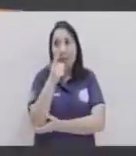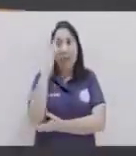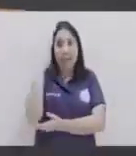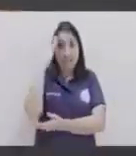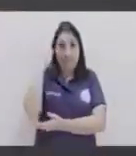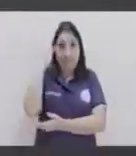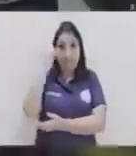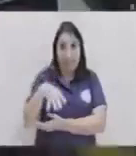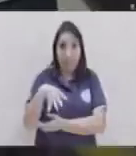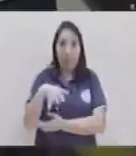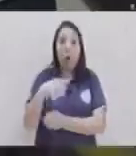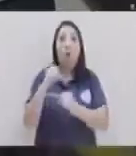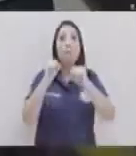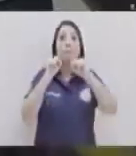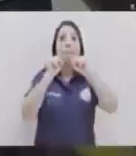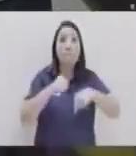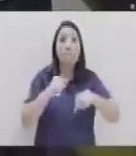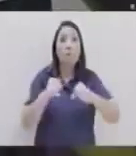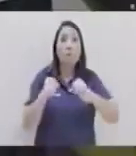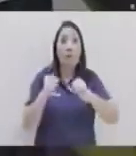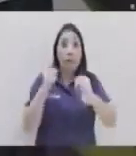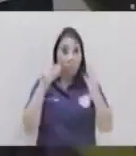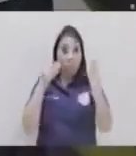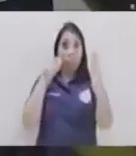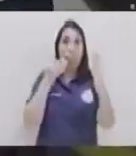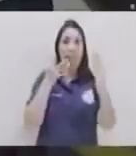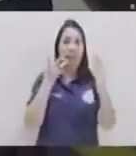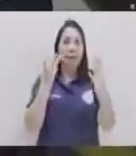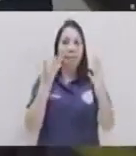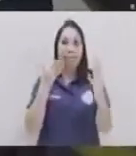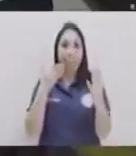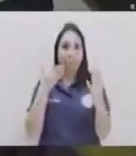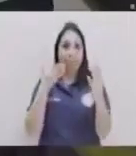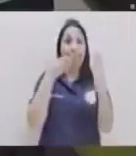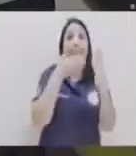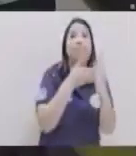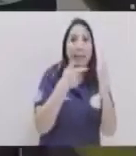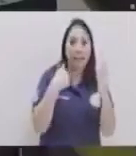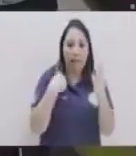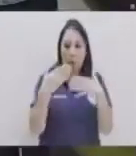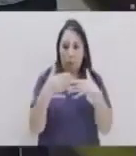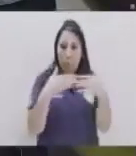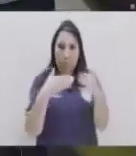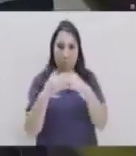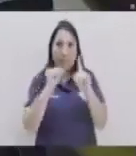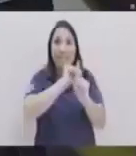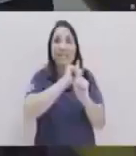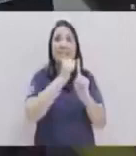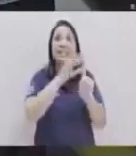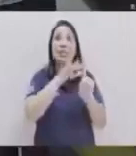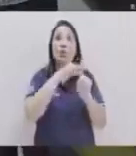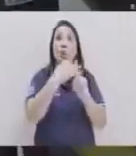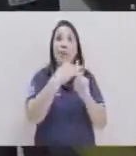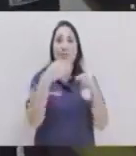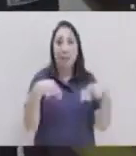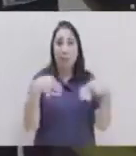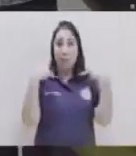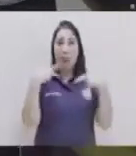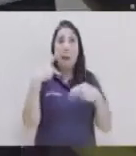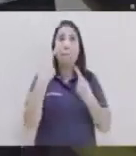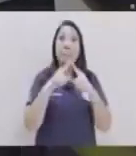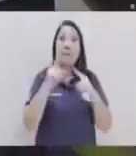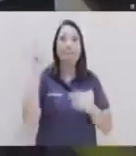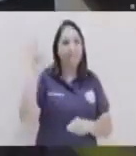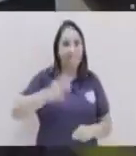las capacidades para poder enfrentarnos ante cualquier situación que pueda presentarse en nuestra vida. Pero para ello